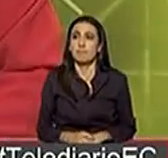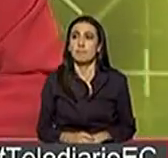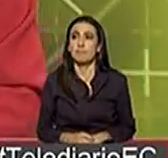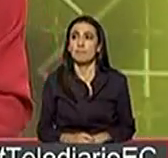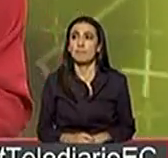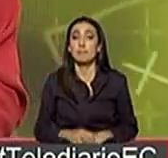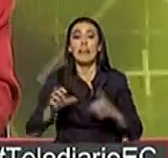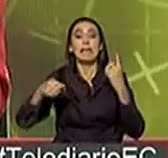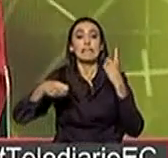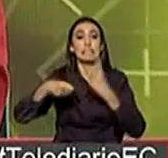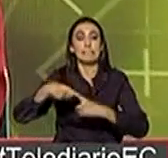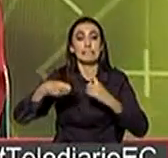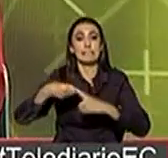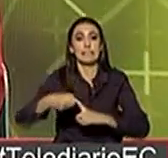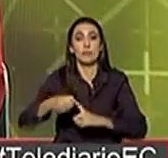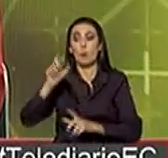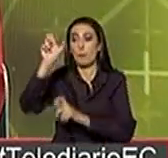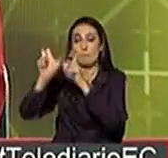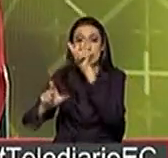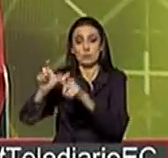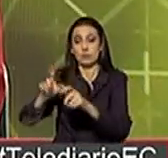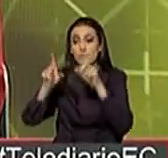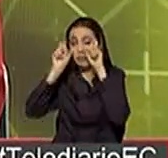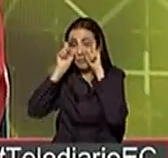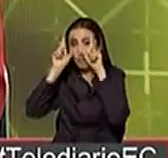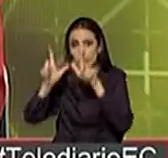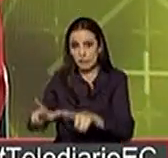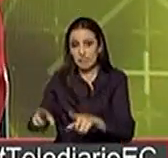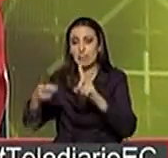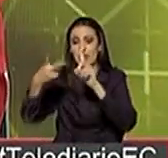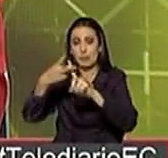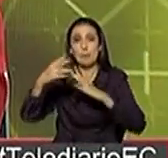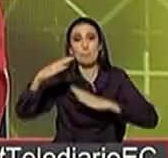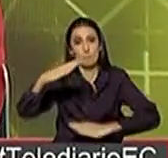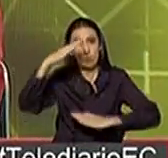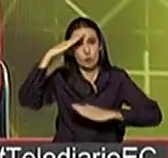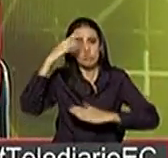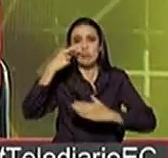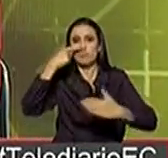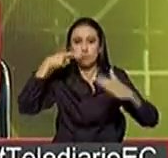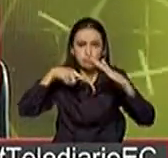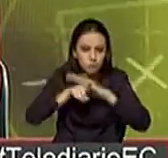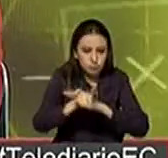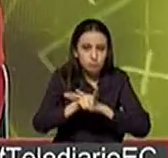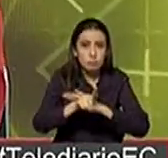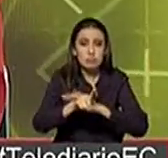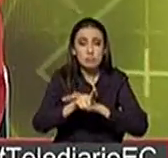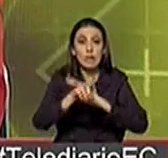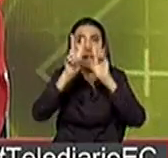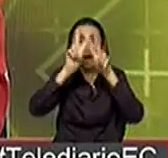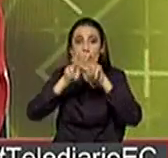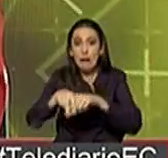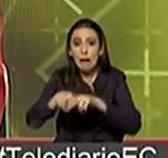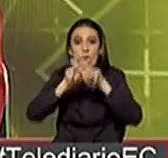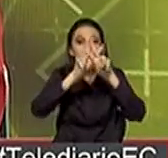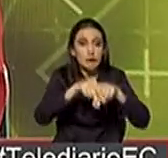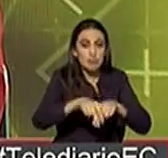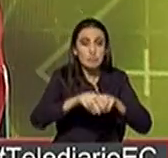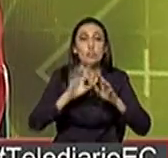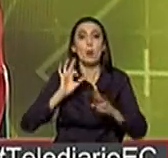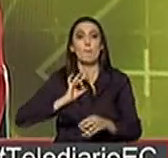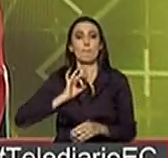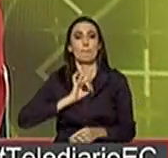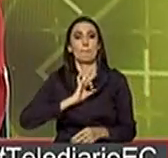equipo personal de la fiscalía y policía nacional allanaron esta madrugada el domicilio de la perfecta de pichincha paola pabón